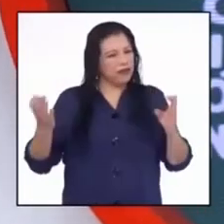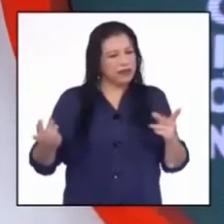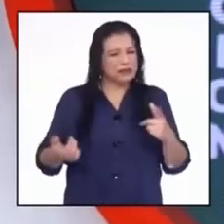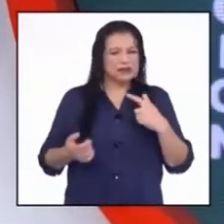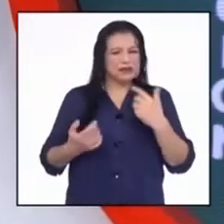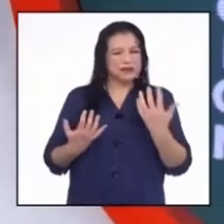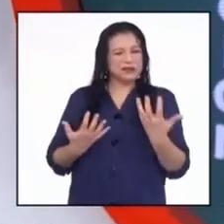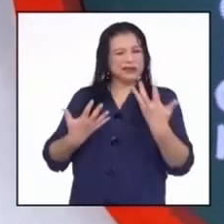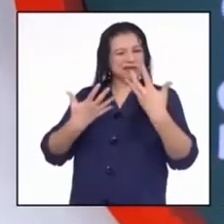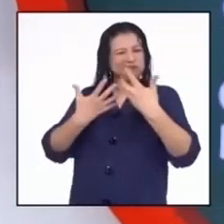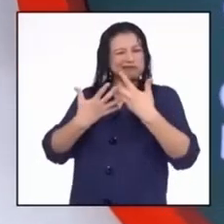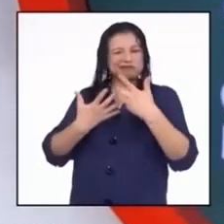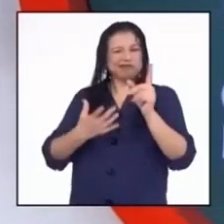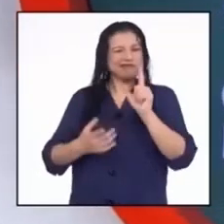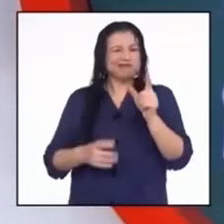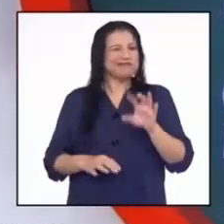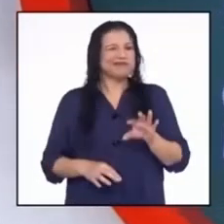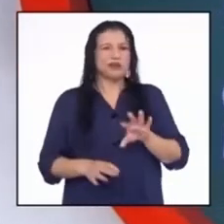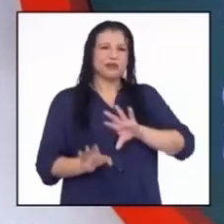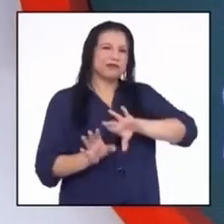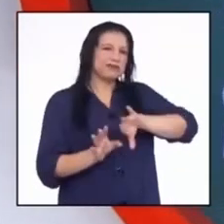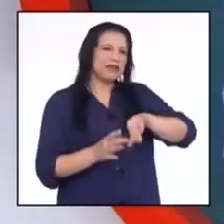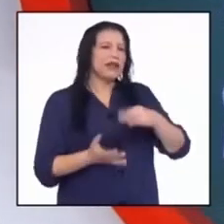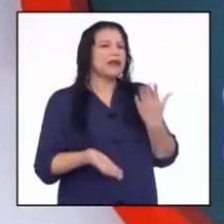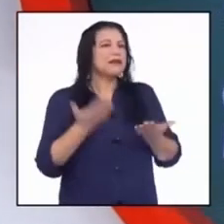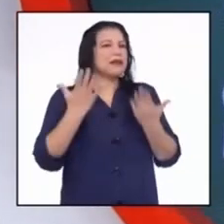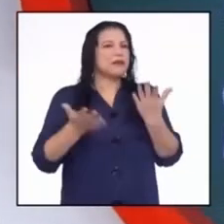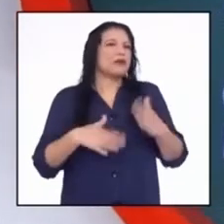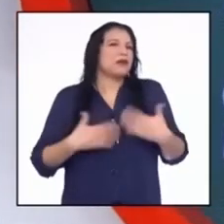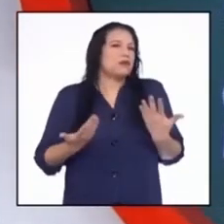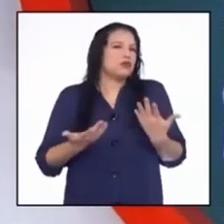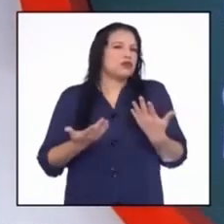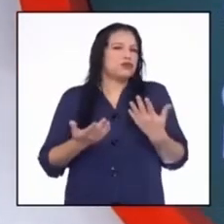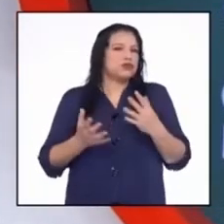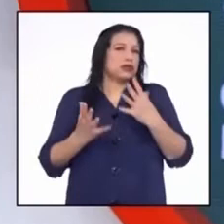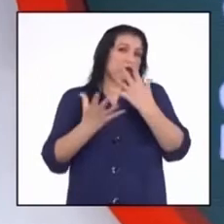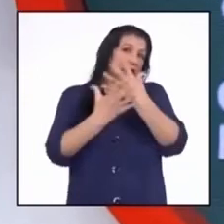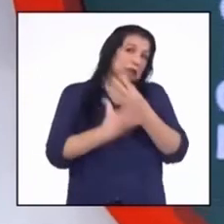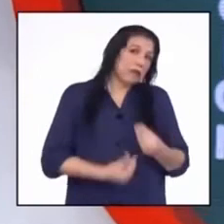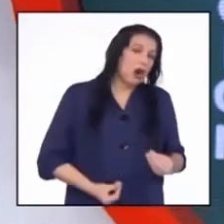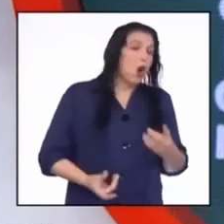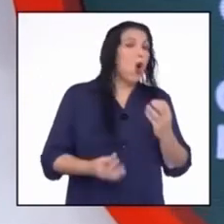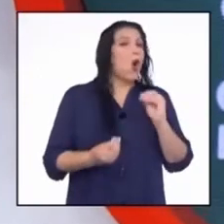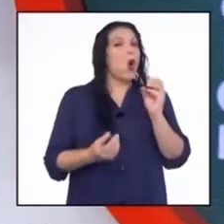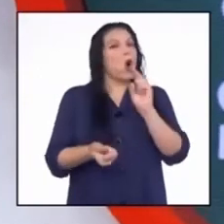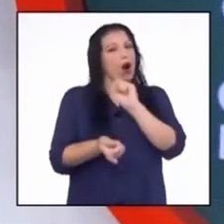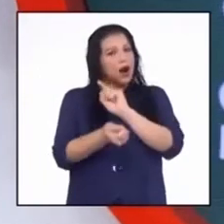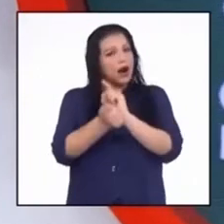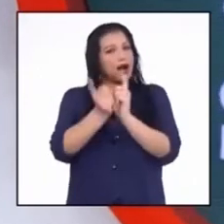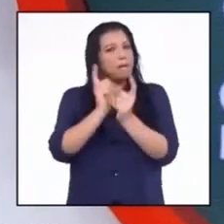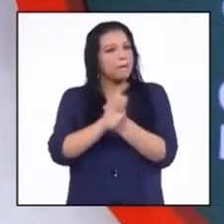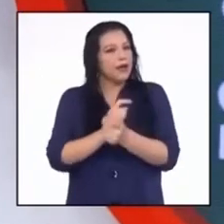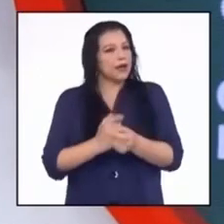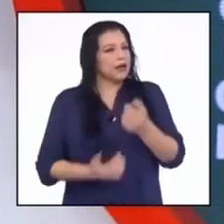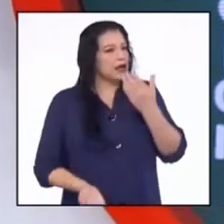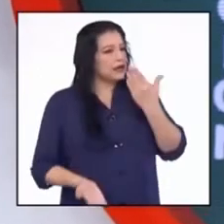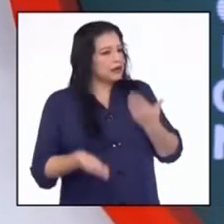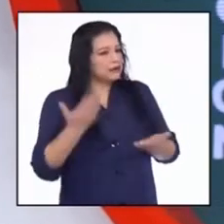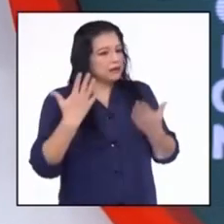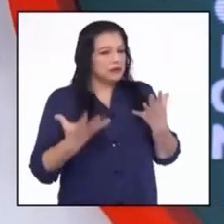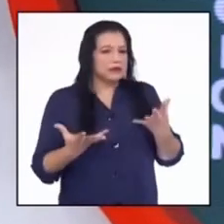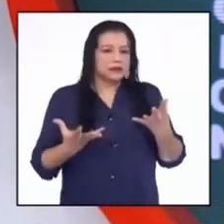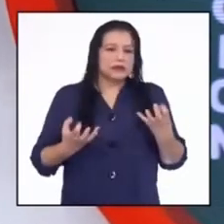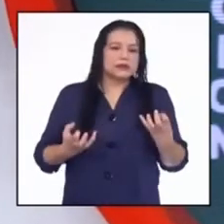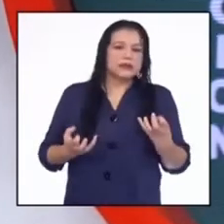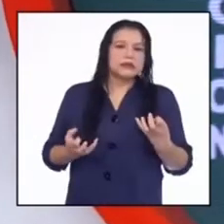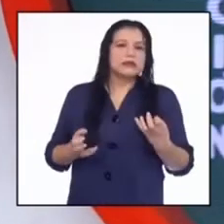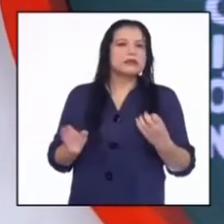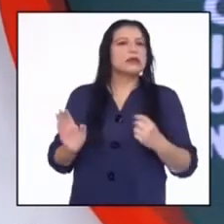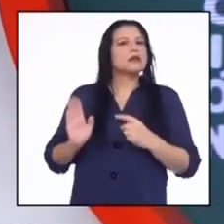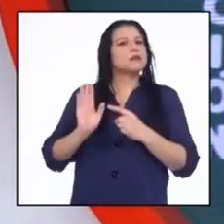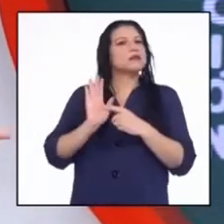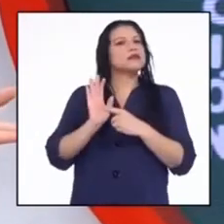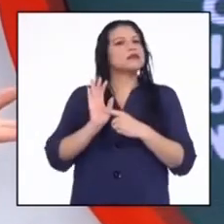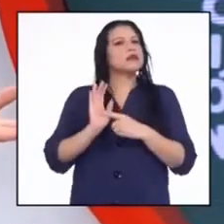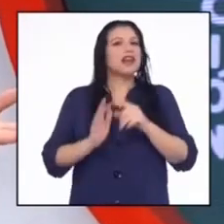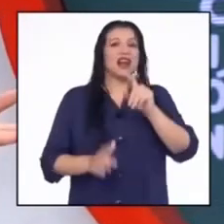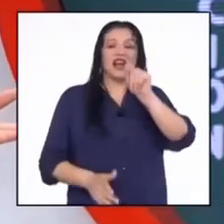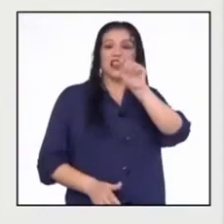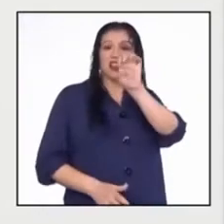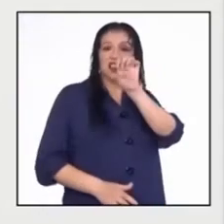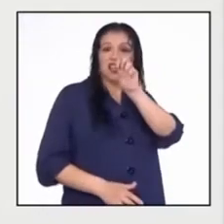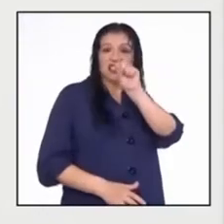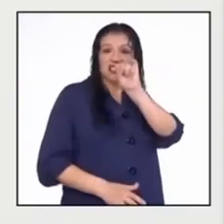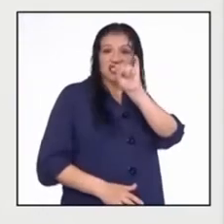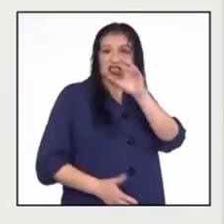no perteneciera al texto. De repente podemos eliminarla o cambiarla. Quizá ahí querrías decir o expresar la tesis,